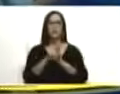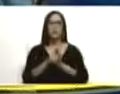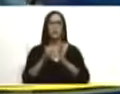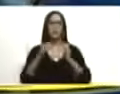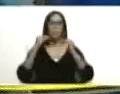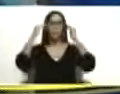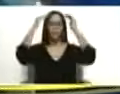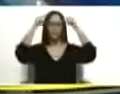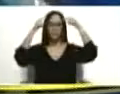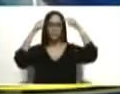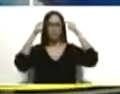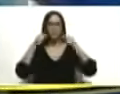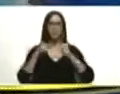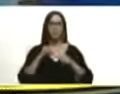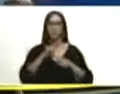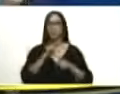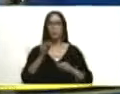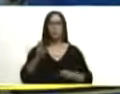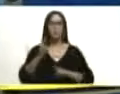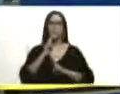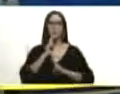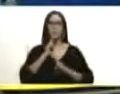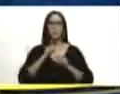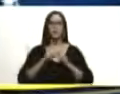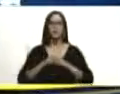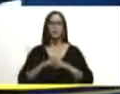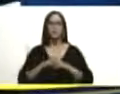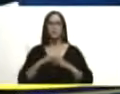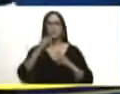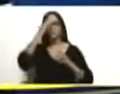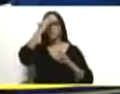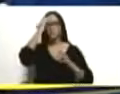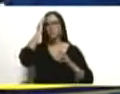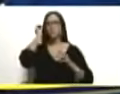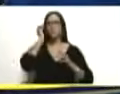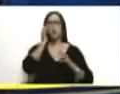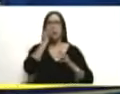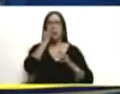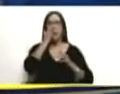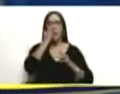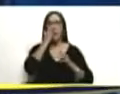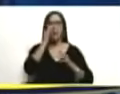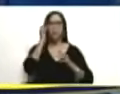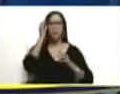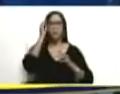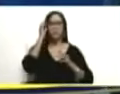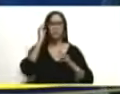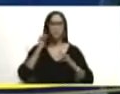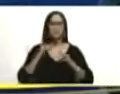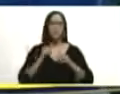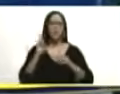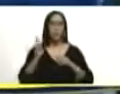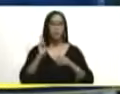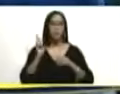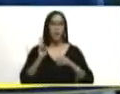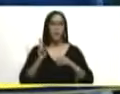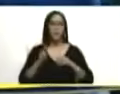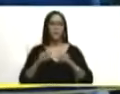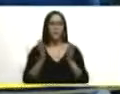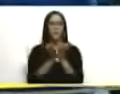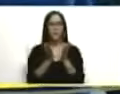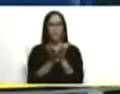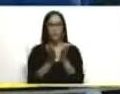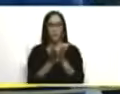comandante, no me dio respuesta. Pero lo usamos, nosotros lo usamos. En la cárcel usamos aquel. En esta escuelita, en